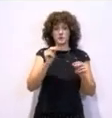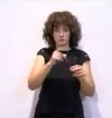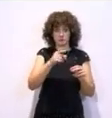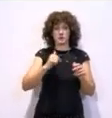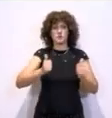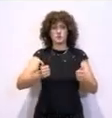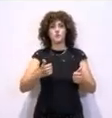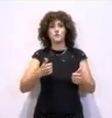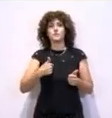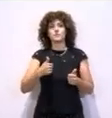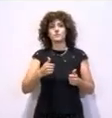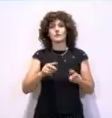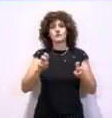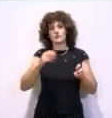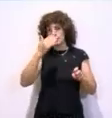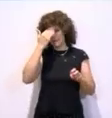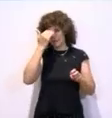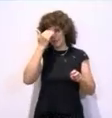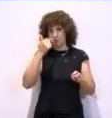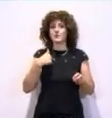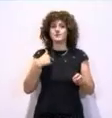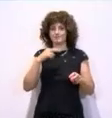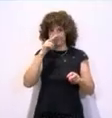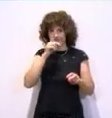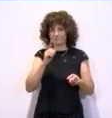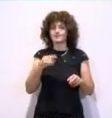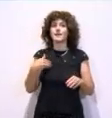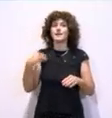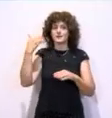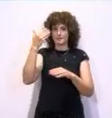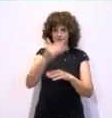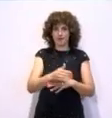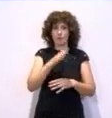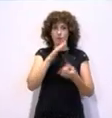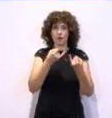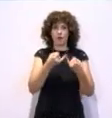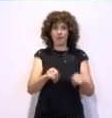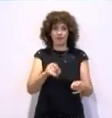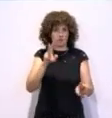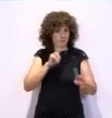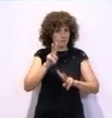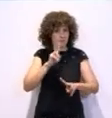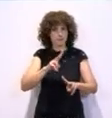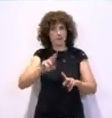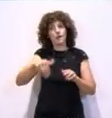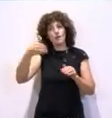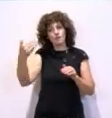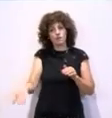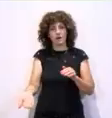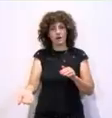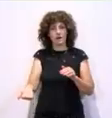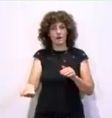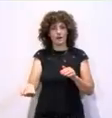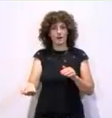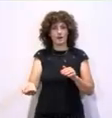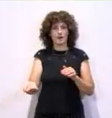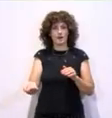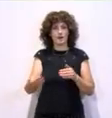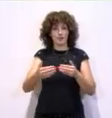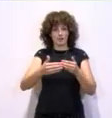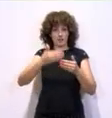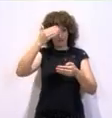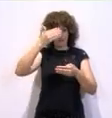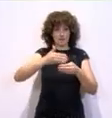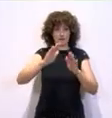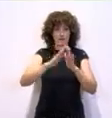la memoria. No se preocupe, será compatible con hacer un acto también que sea visible fuera de las paredes de